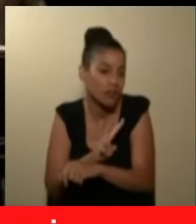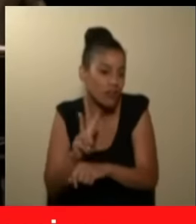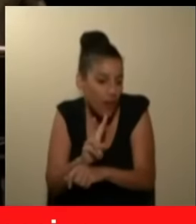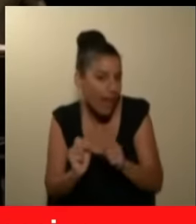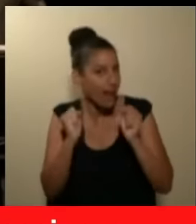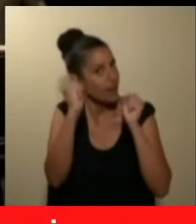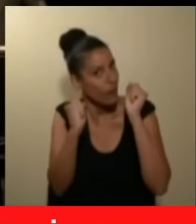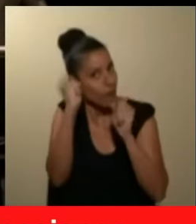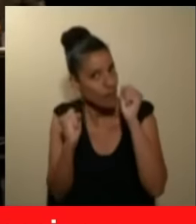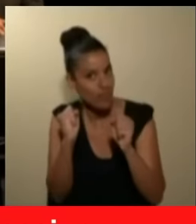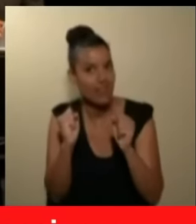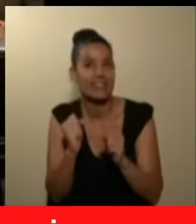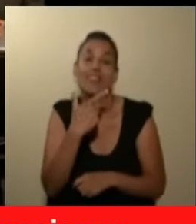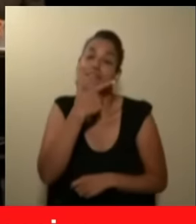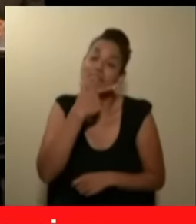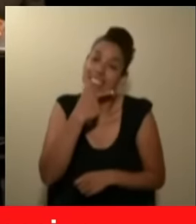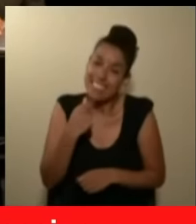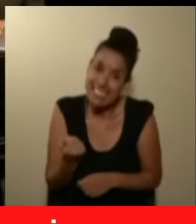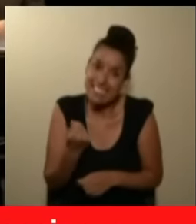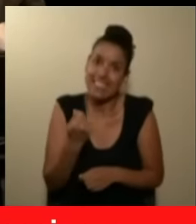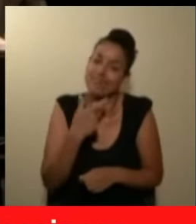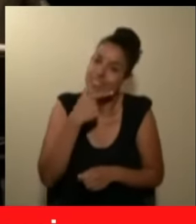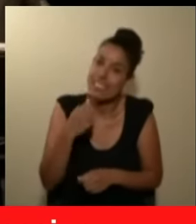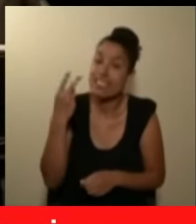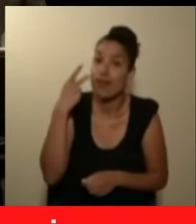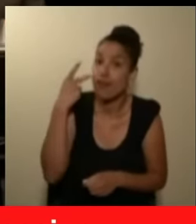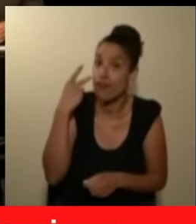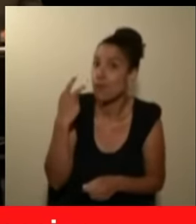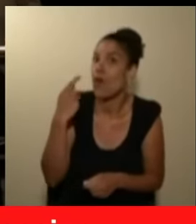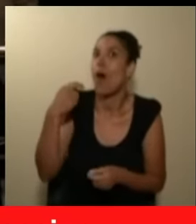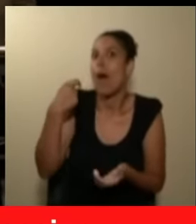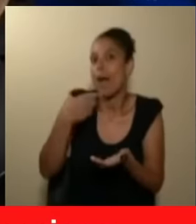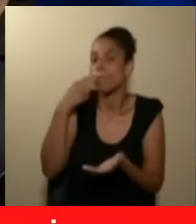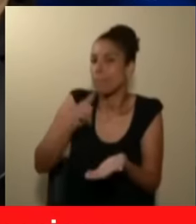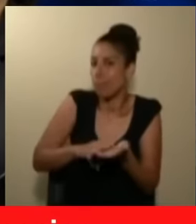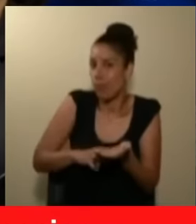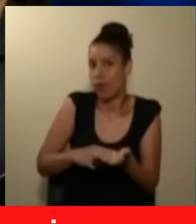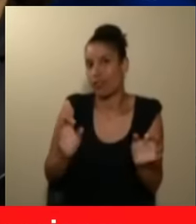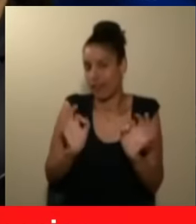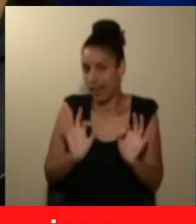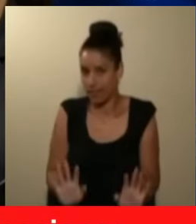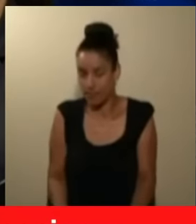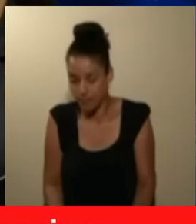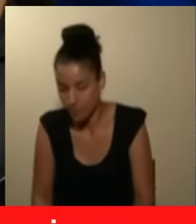se facilitan los mecanismos de evasión y de lavado. Gracias, senador. Tiene su minuto el